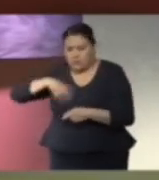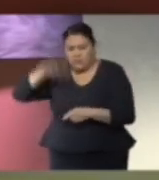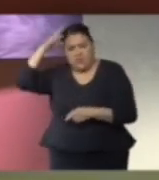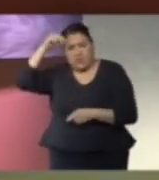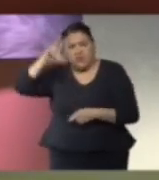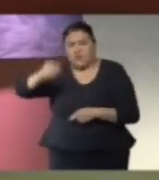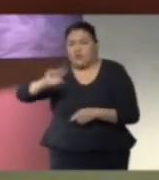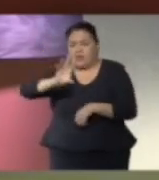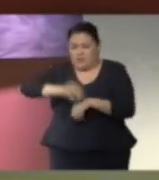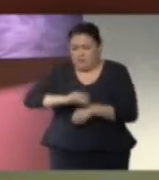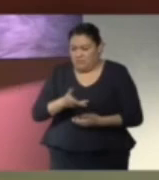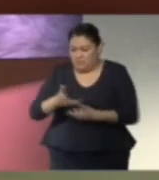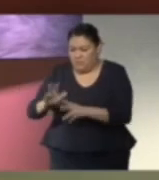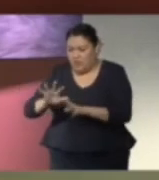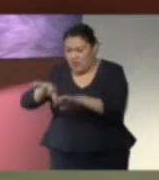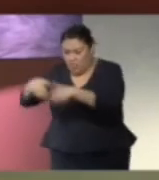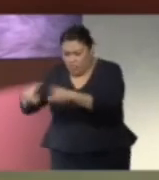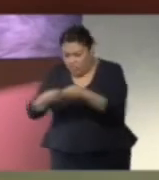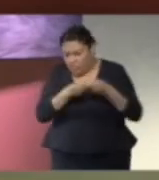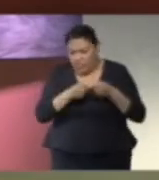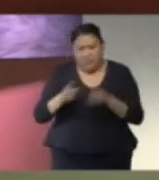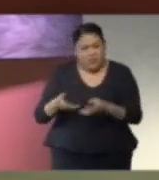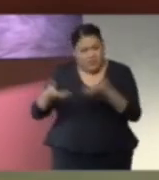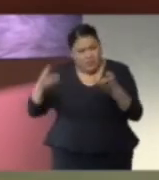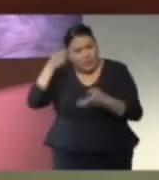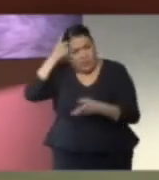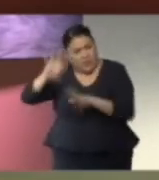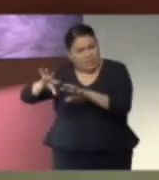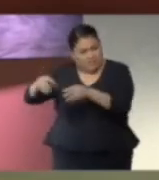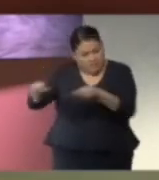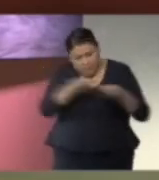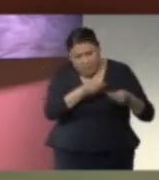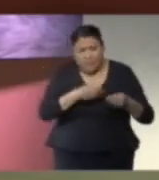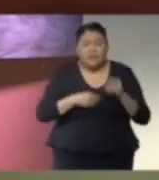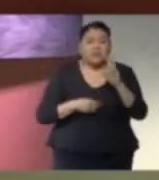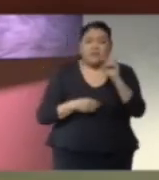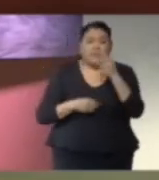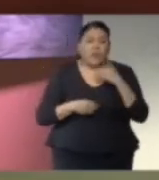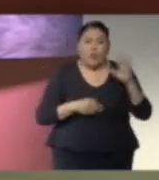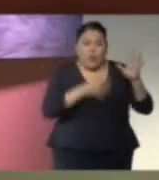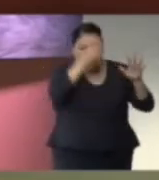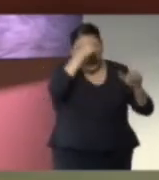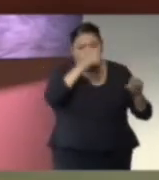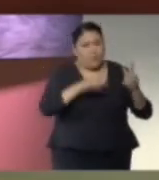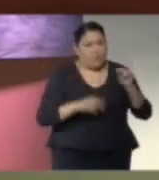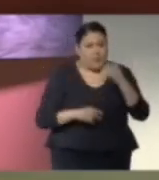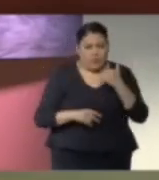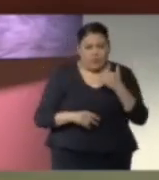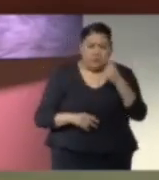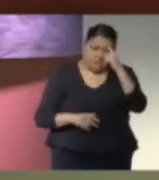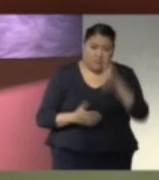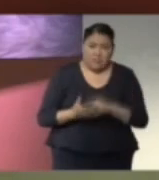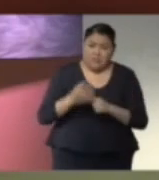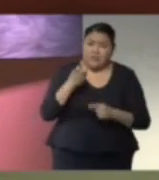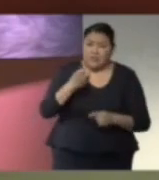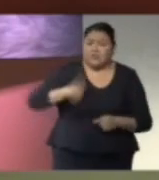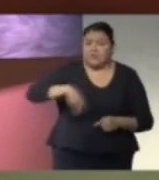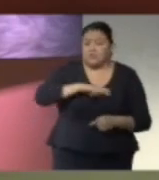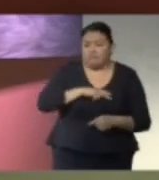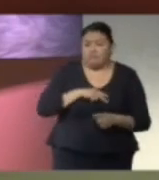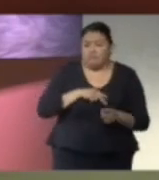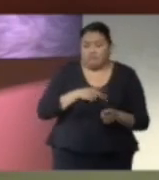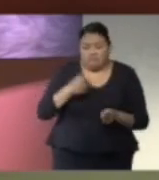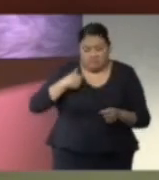no consentimos en las formas de operación de estas grandes corporaciones. Yo creo que algo así es como podemos también empezar